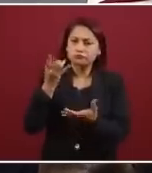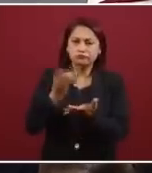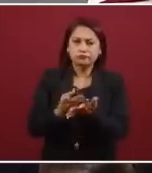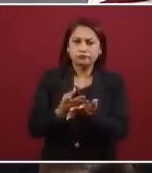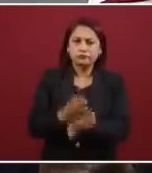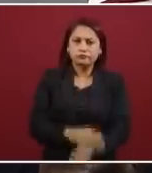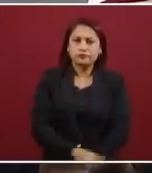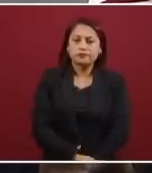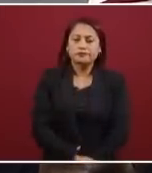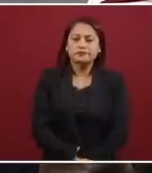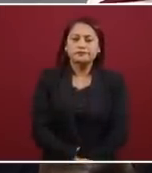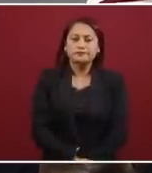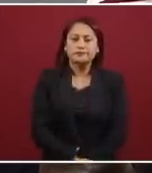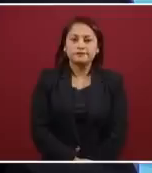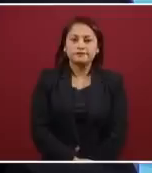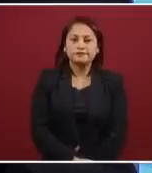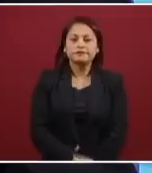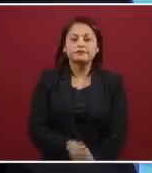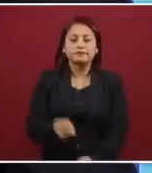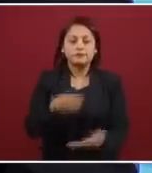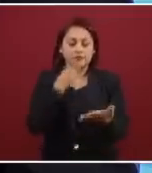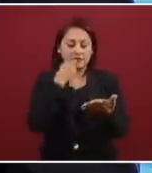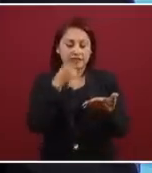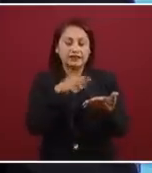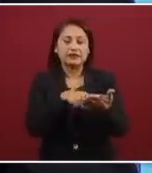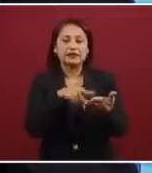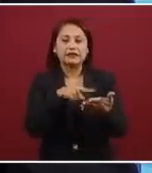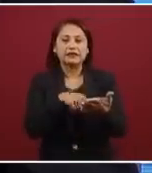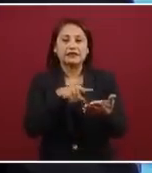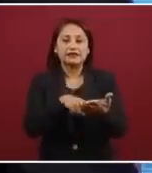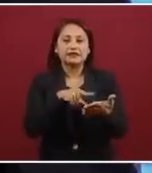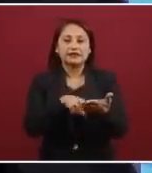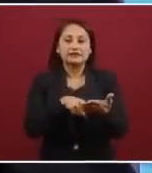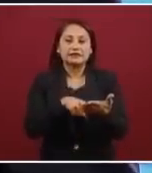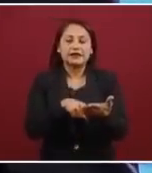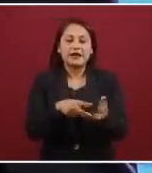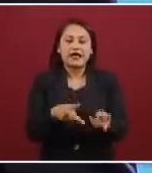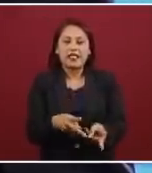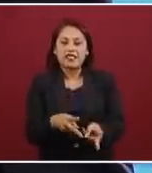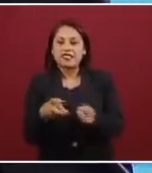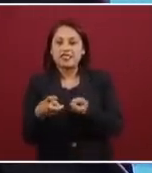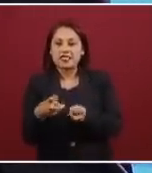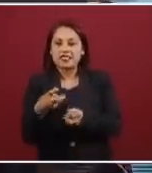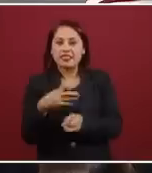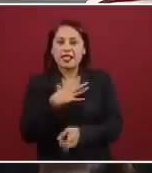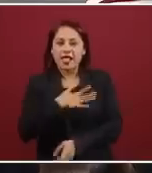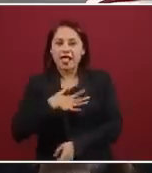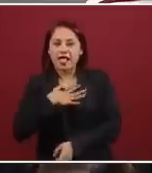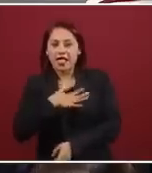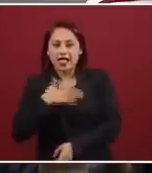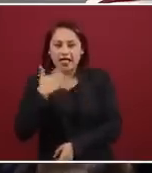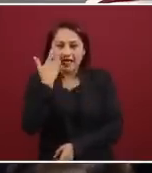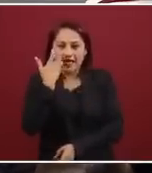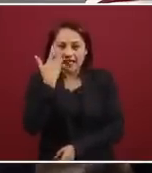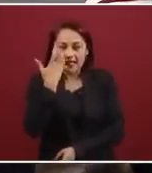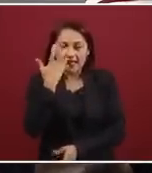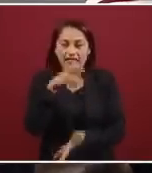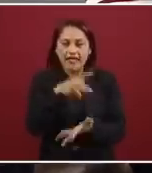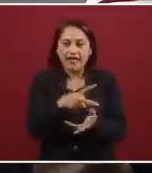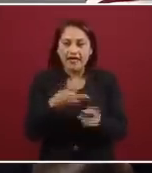¿sí? Propensión morbosa al hurto. A ver, ¿pero tú te das otra definición?